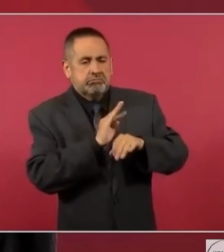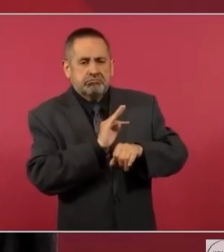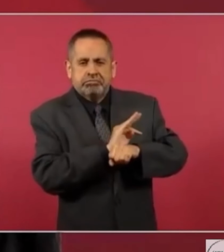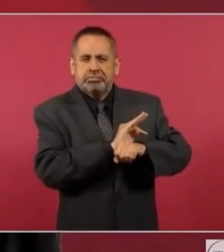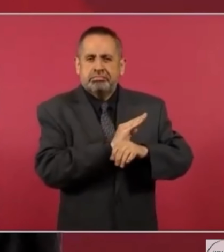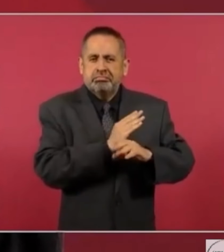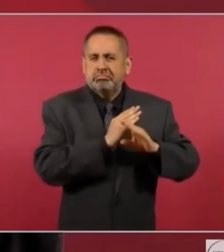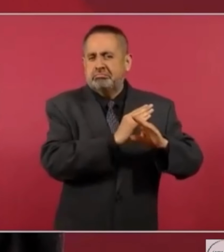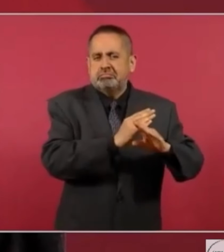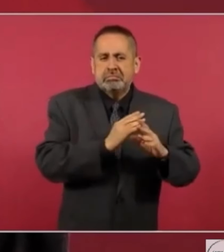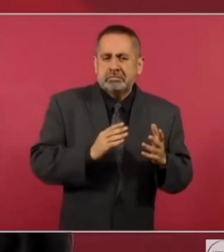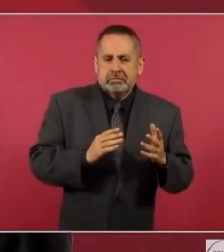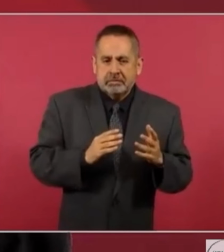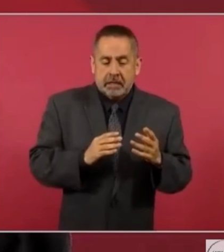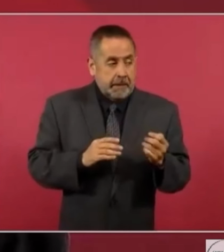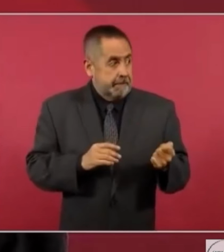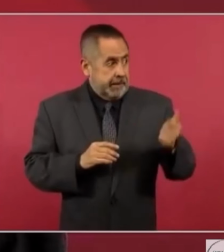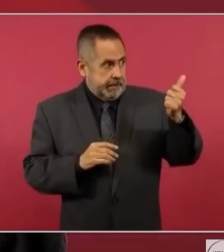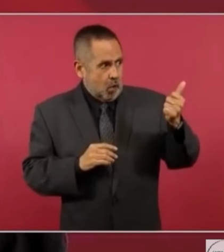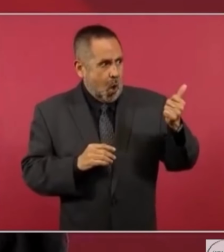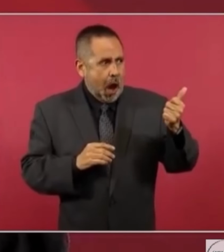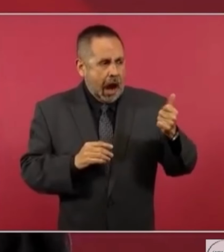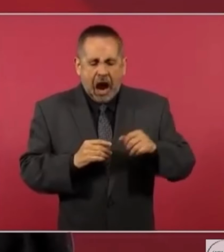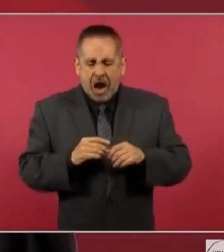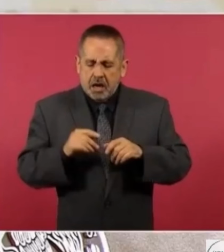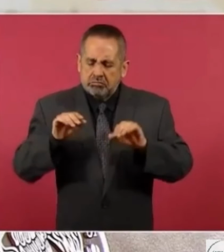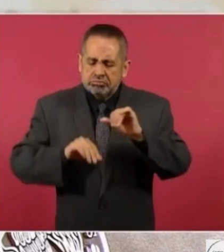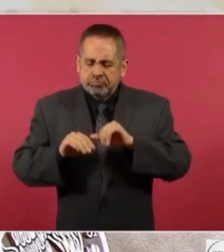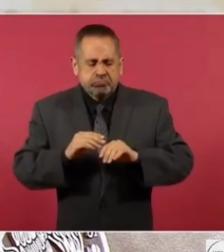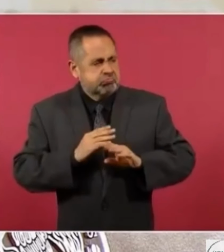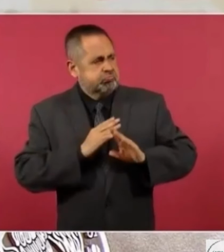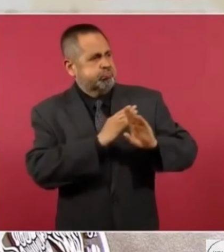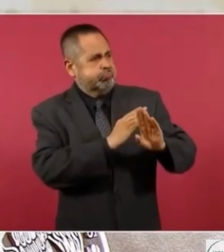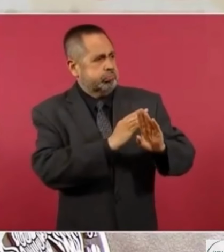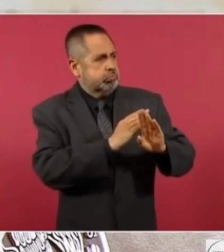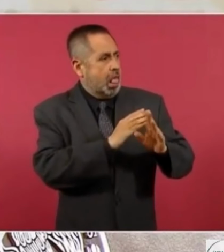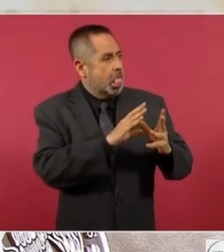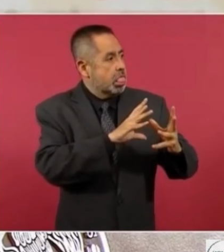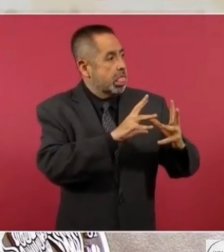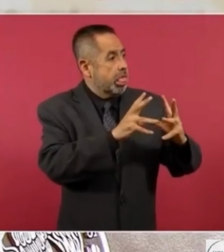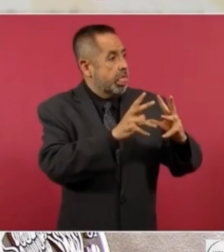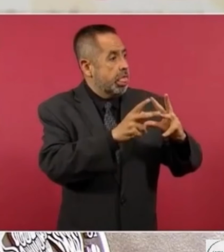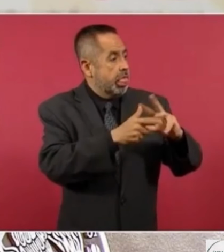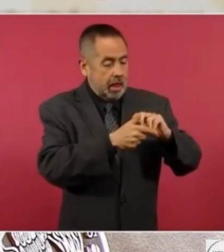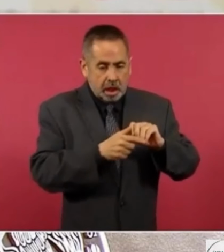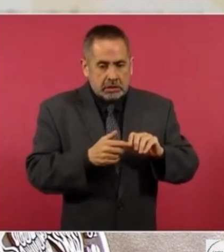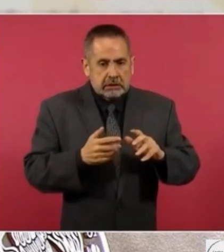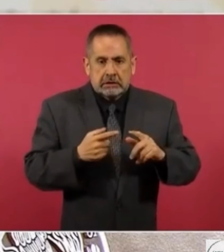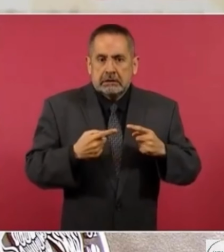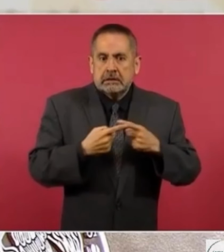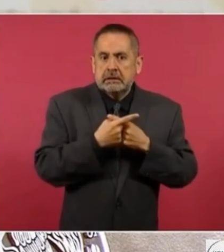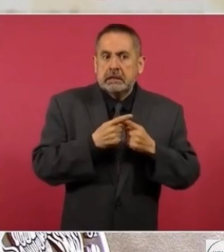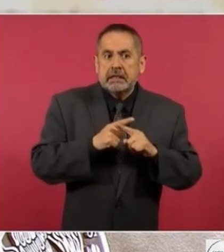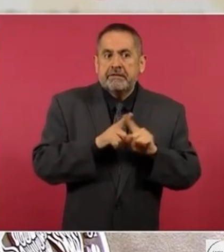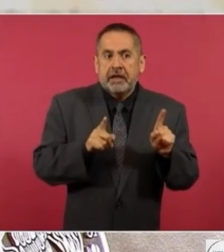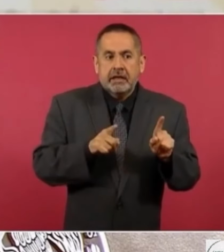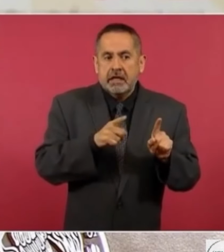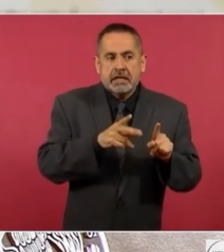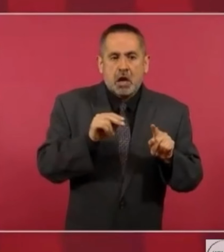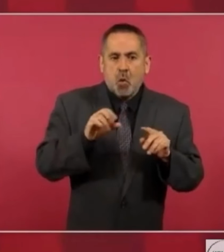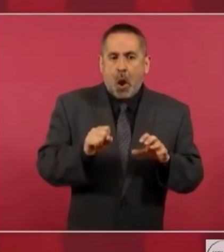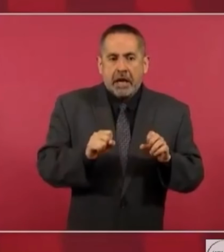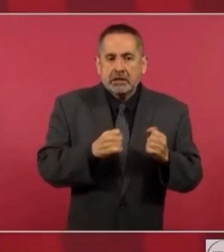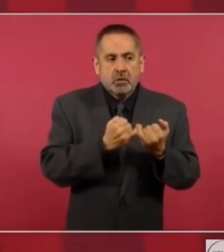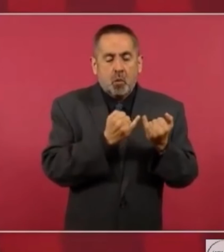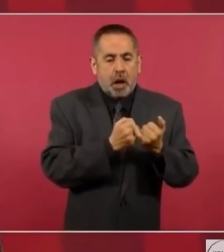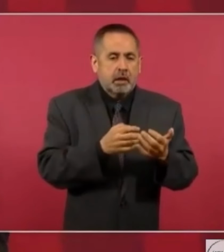especies o los variantes o tipos y subtipos a los que originalmente fueron diseñadas. Esto muy característicamente